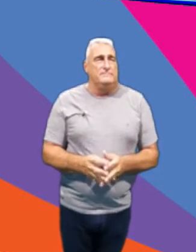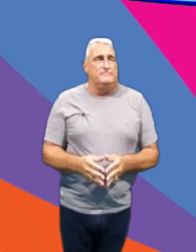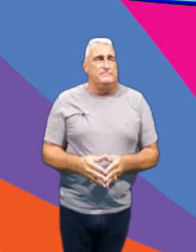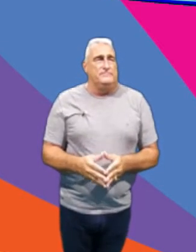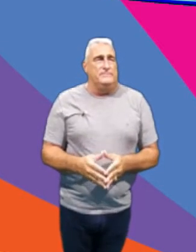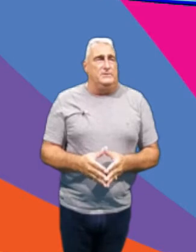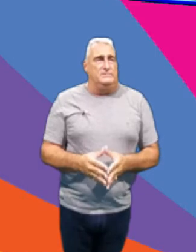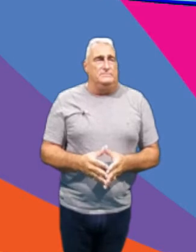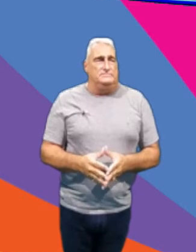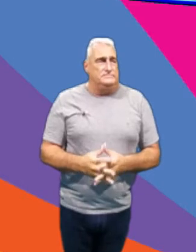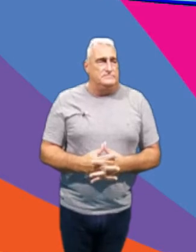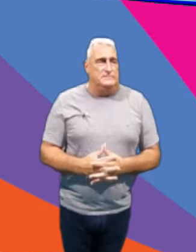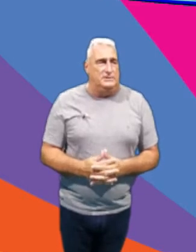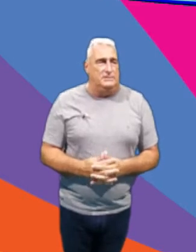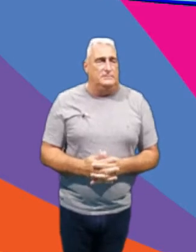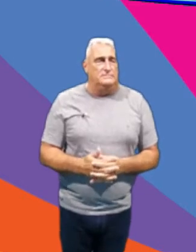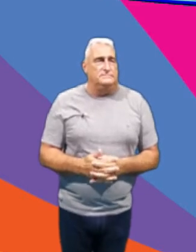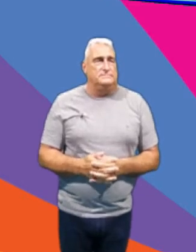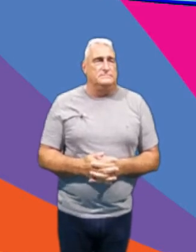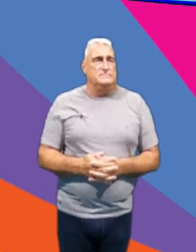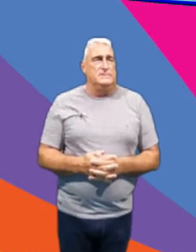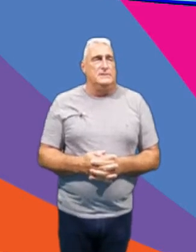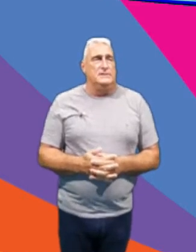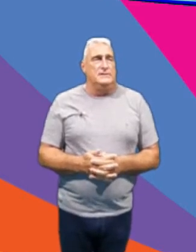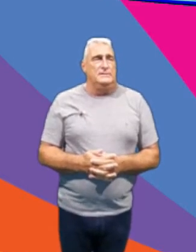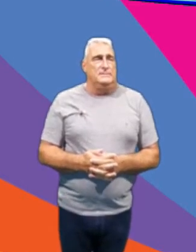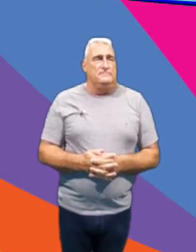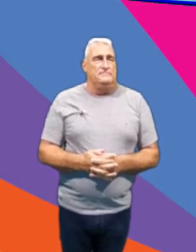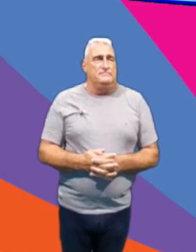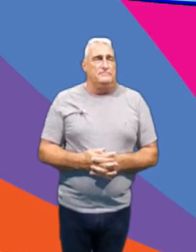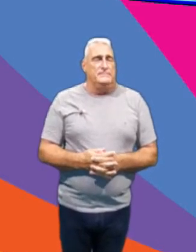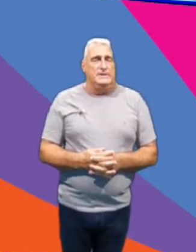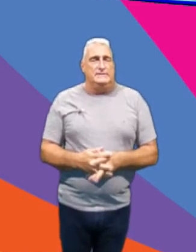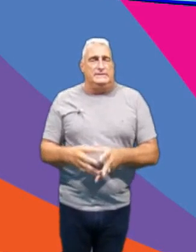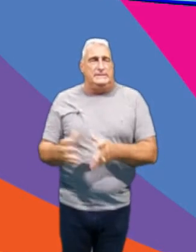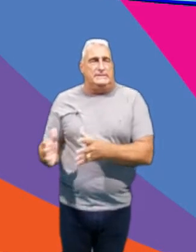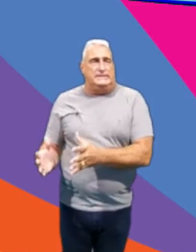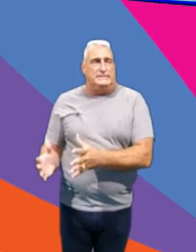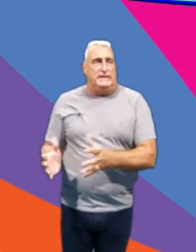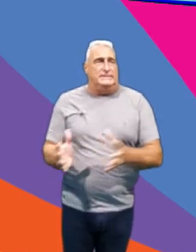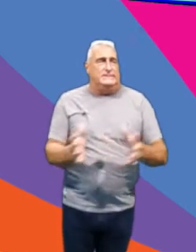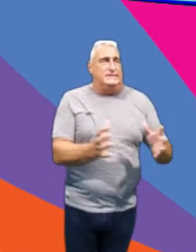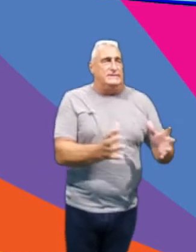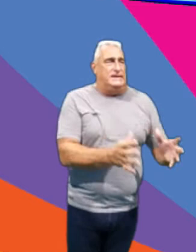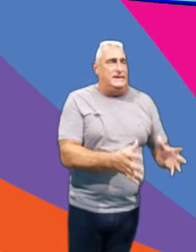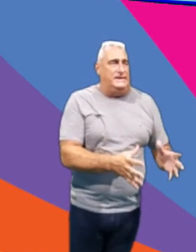¿eh? No. Me lo están diciendo del entorno. Sí, sí,